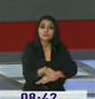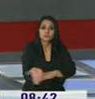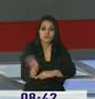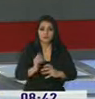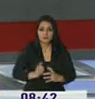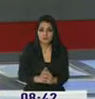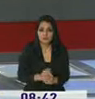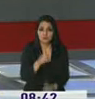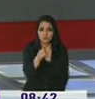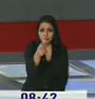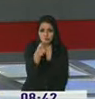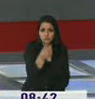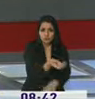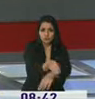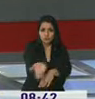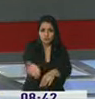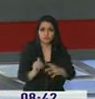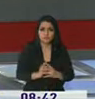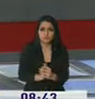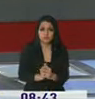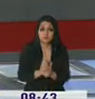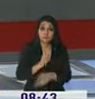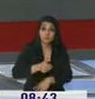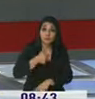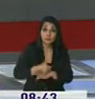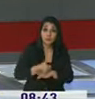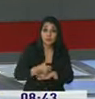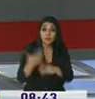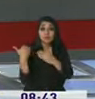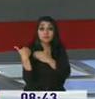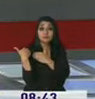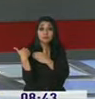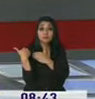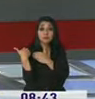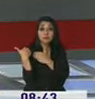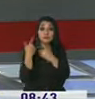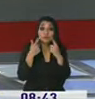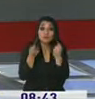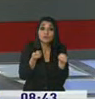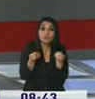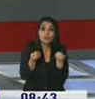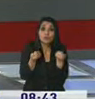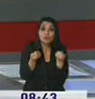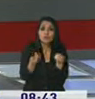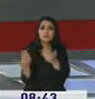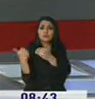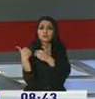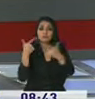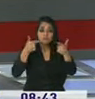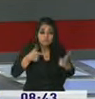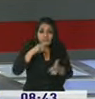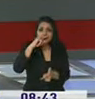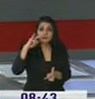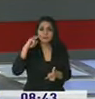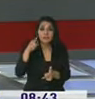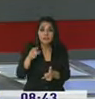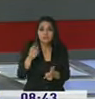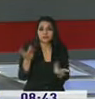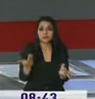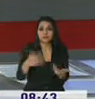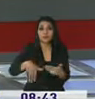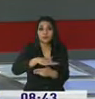realizan ustedes, vecinos, a las autoridades que están a cargo del control y están a cargo de los infantes. Esas son las